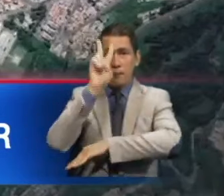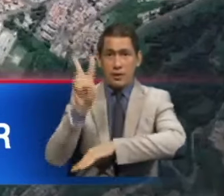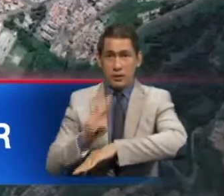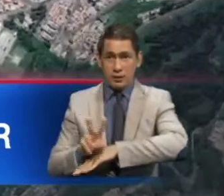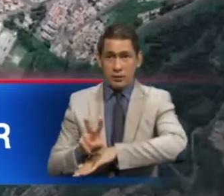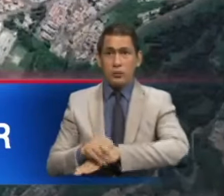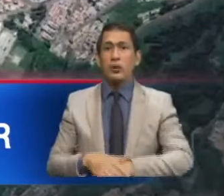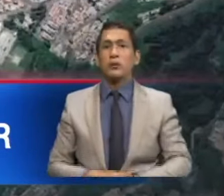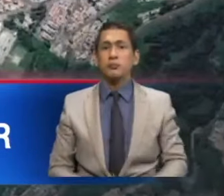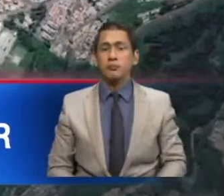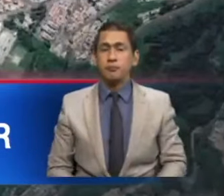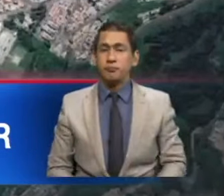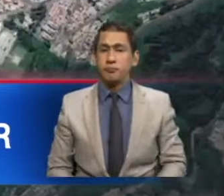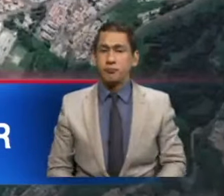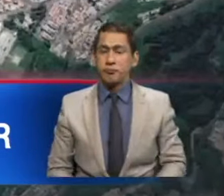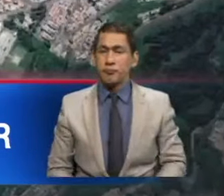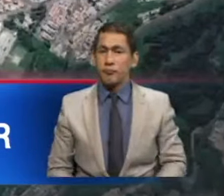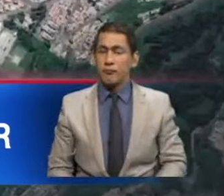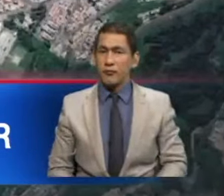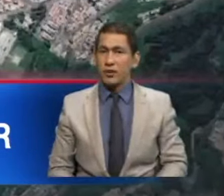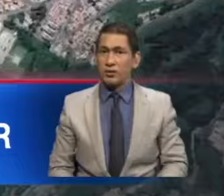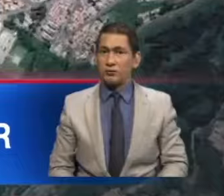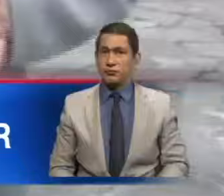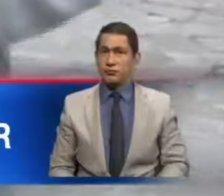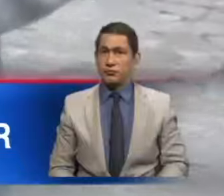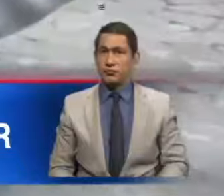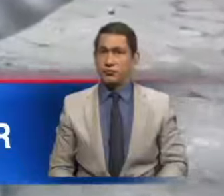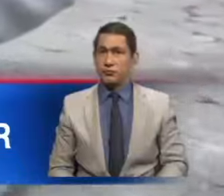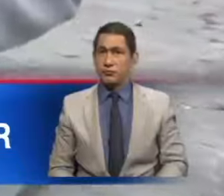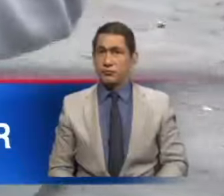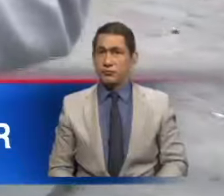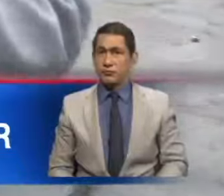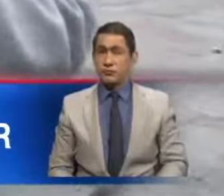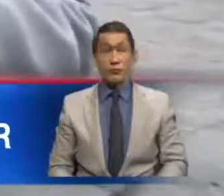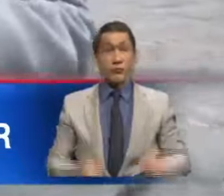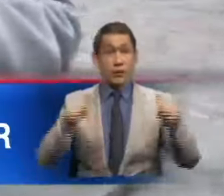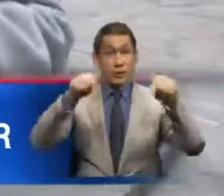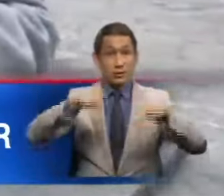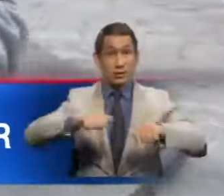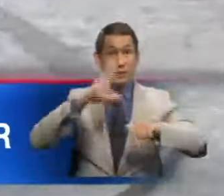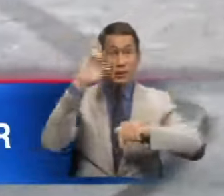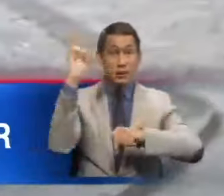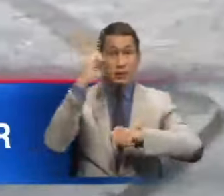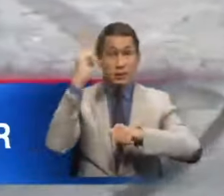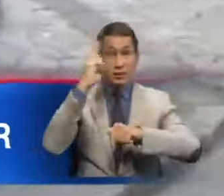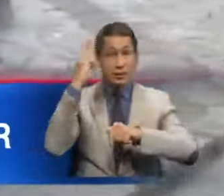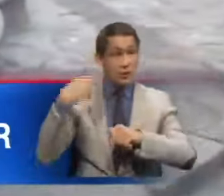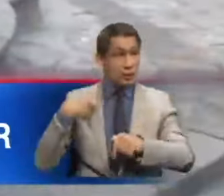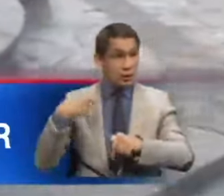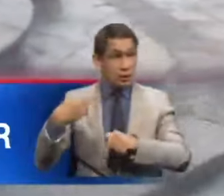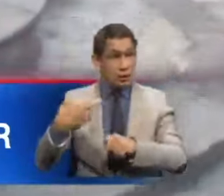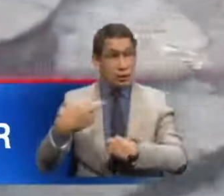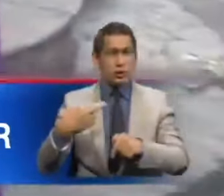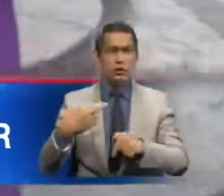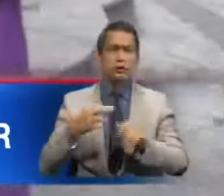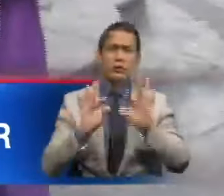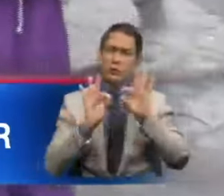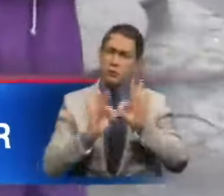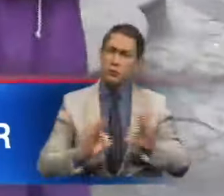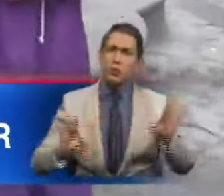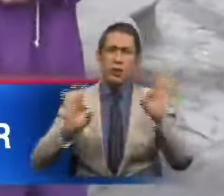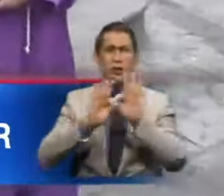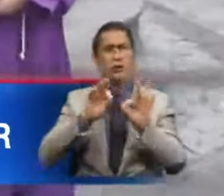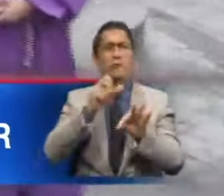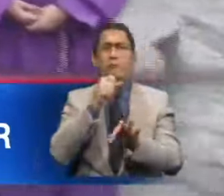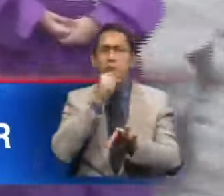Bolívar. Importante también mencionar que esta muestra de fe es como medida de seguridad de evitar venir con personas de la tercera